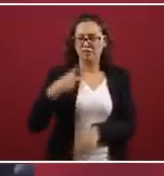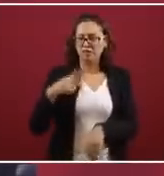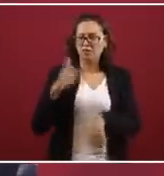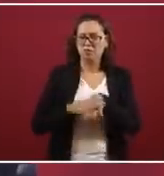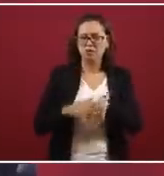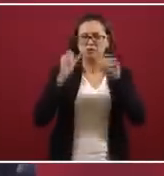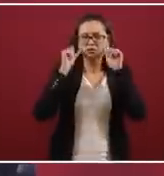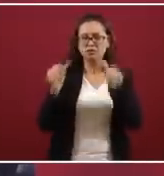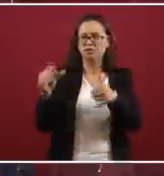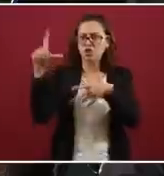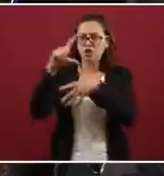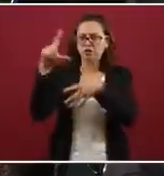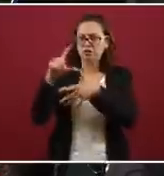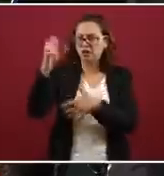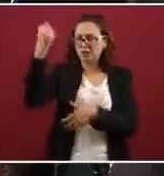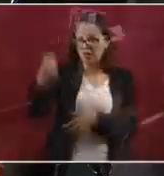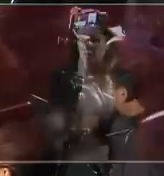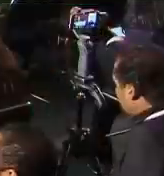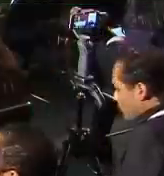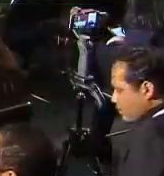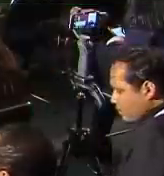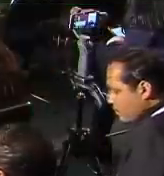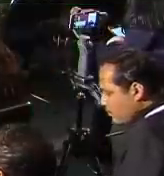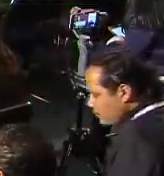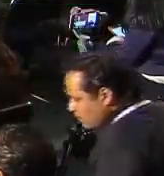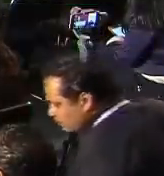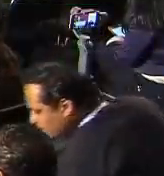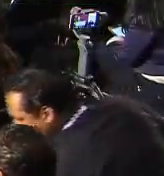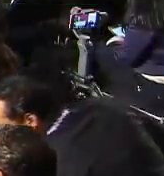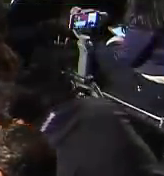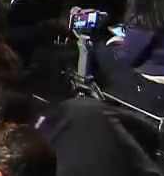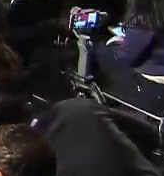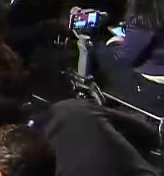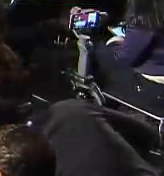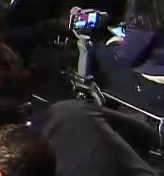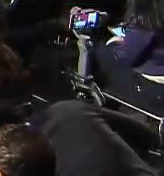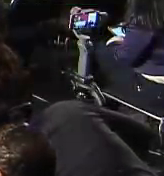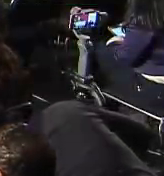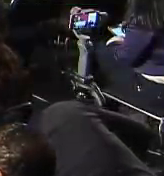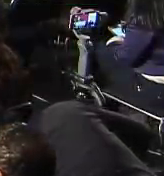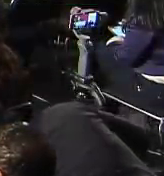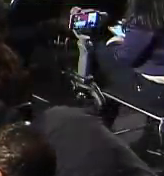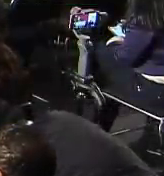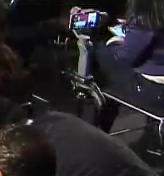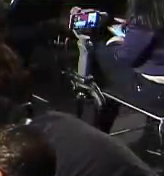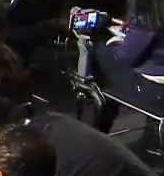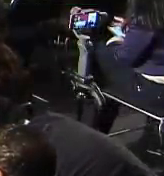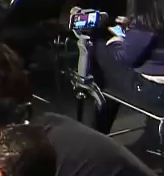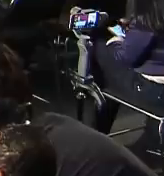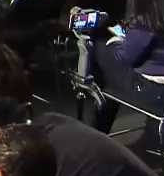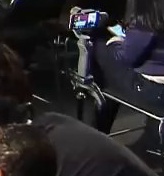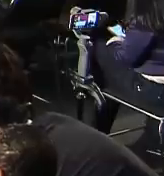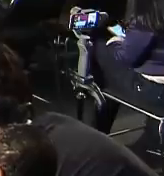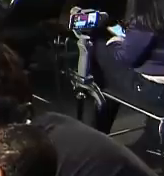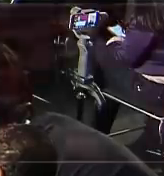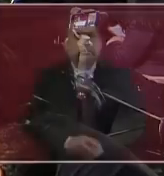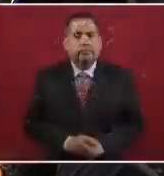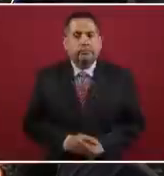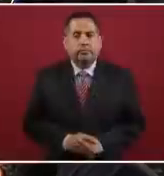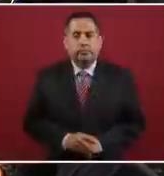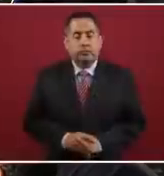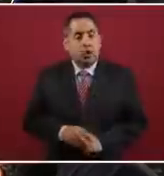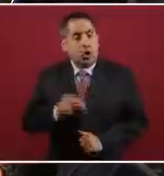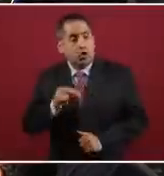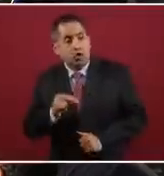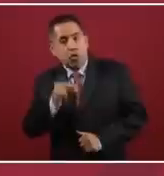ver lo que ya han hecho otros países con mucho éxito. No podemos voltear al norte, porque nuestros vecinos del norte usan